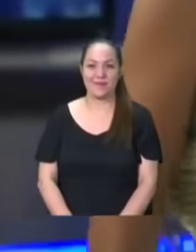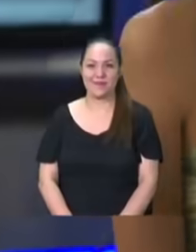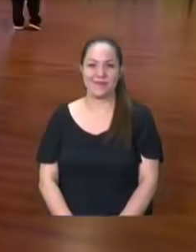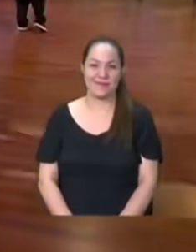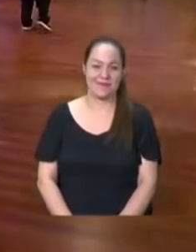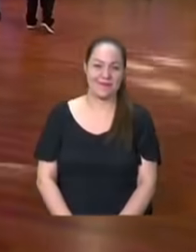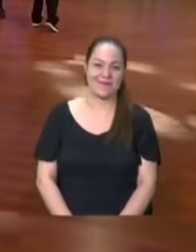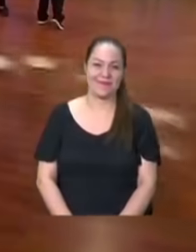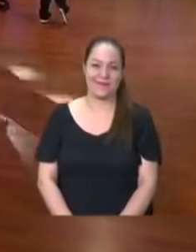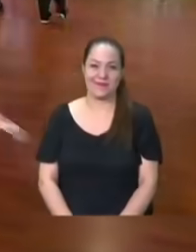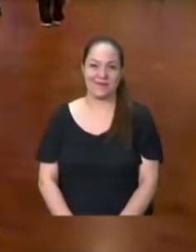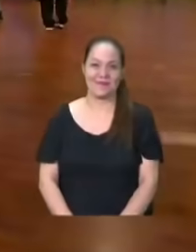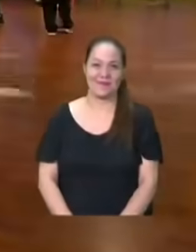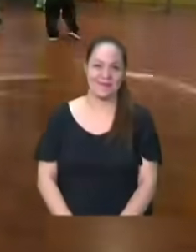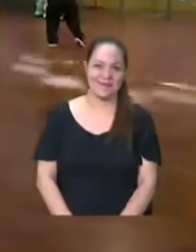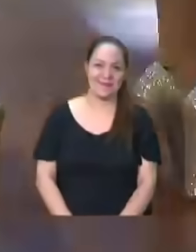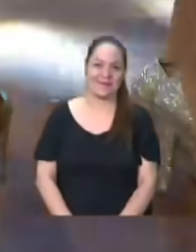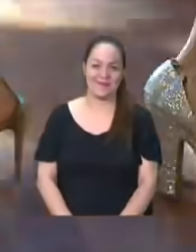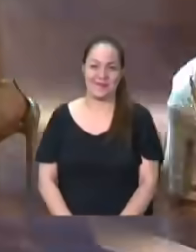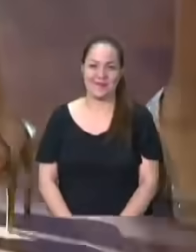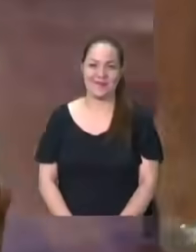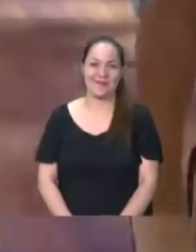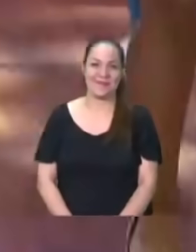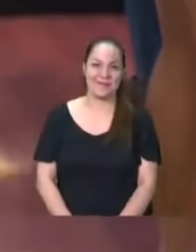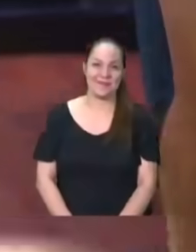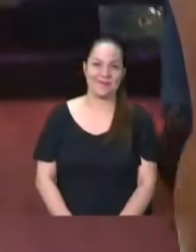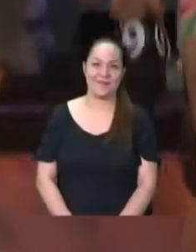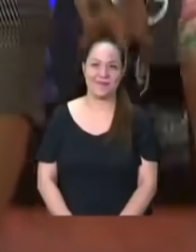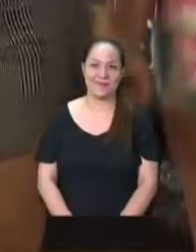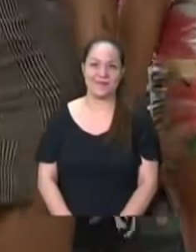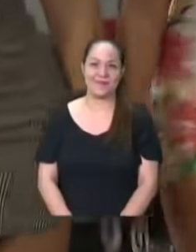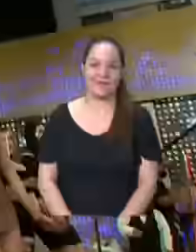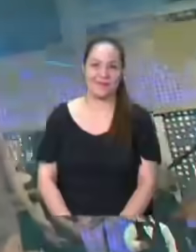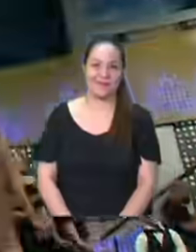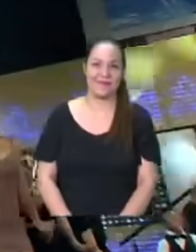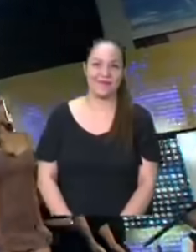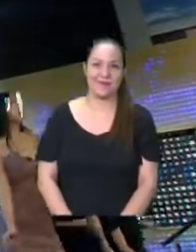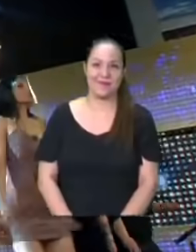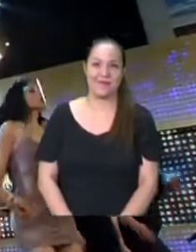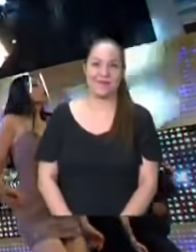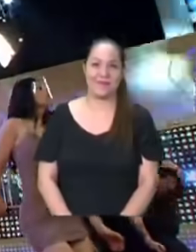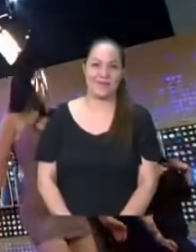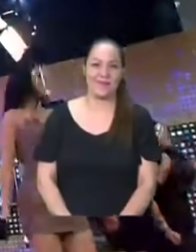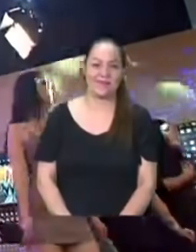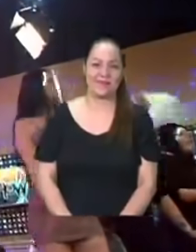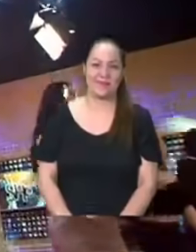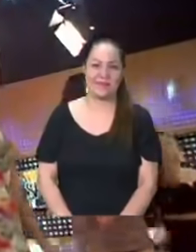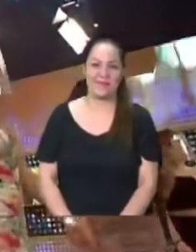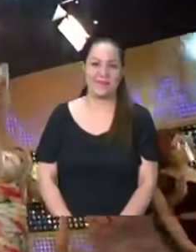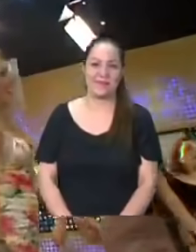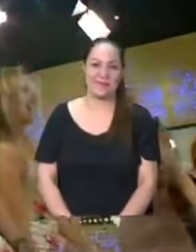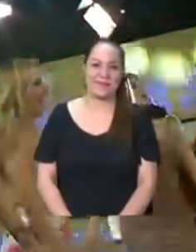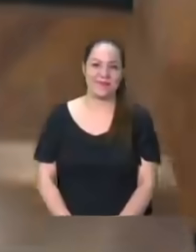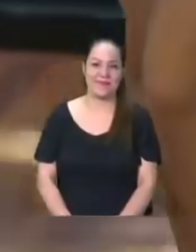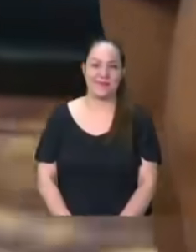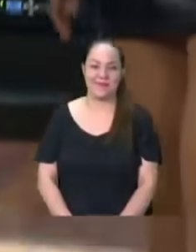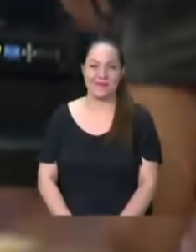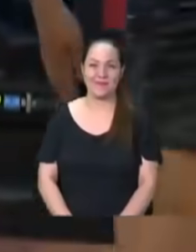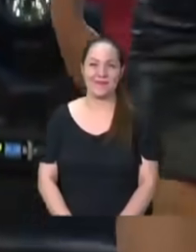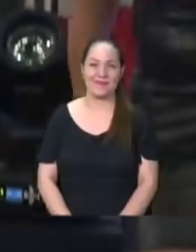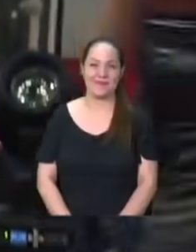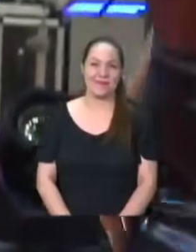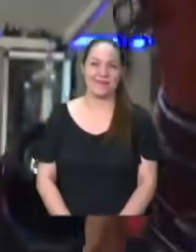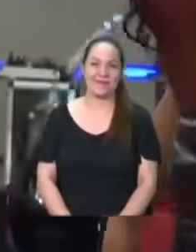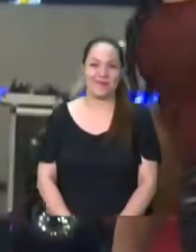por detrás, por delante y por detrás, por delante y por detrás. Brinca, brinca la nena, brinca, brinca la nena, brinca, brinca la nena, brinca, brinca la